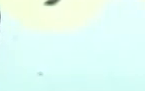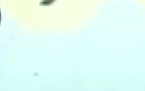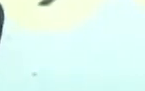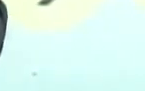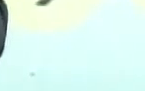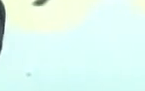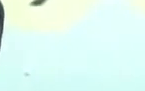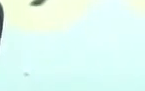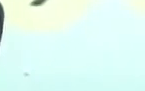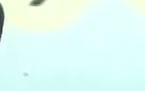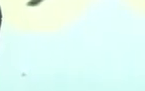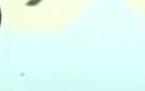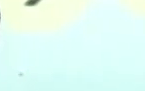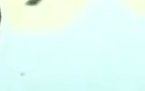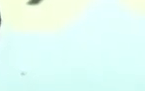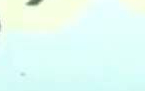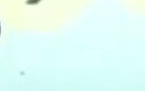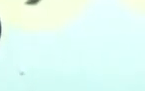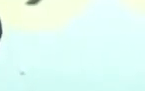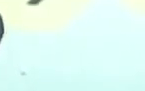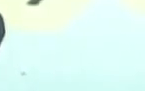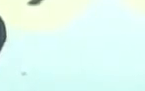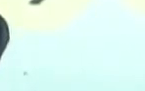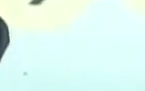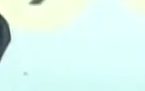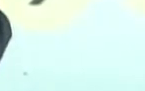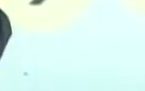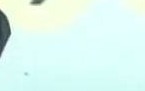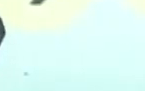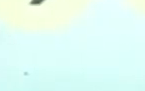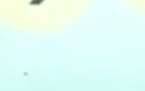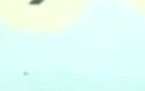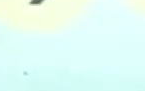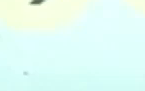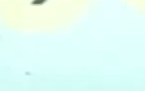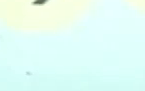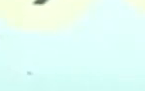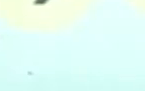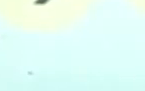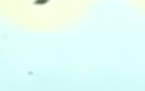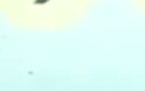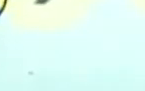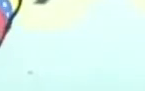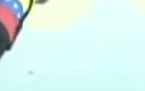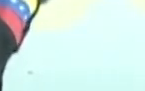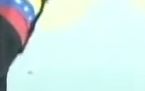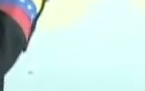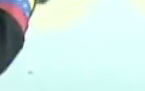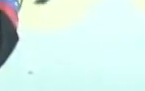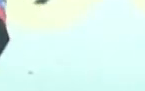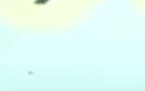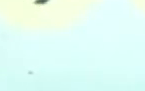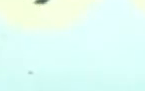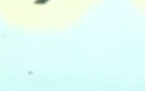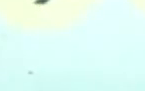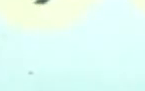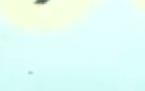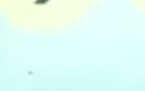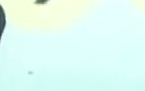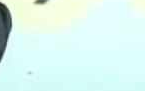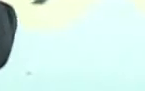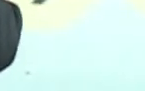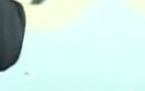Cuando los venezolanos y venezolanas vieron a aquel señor con su uniforme, con su brazalete tricolor, con su gorra